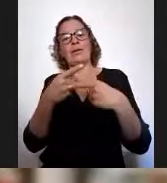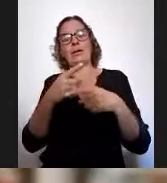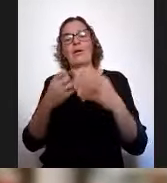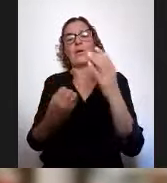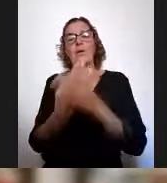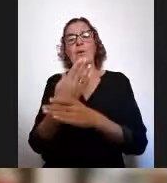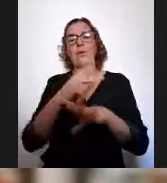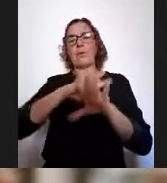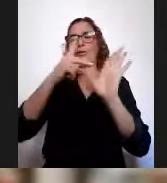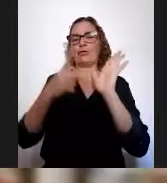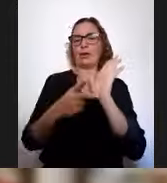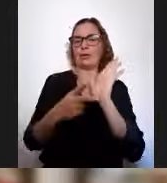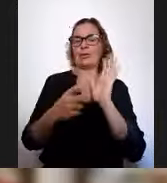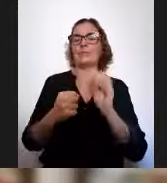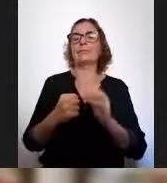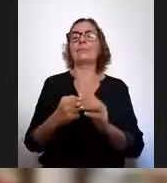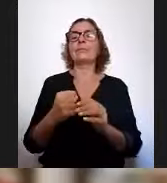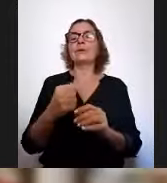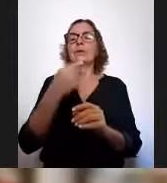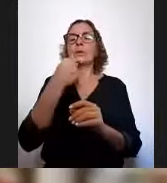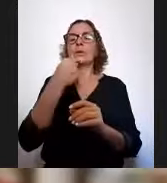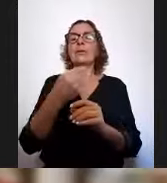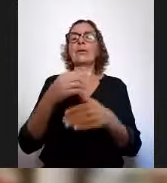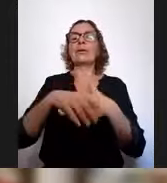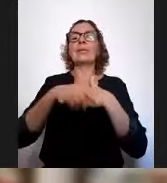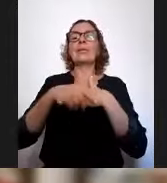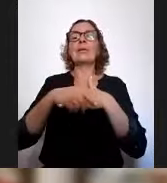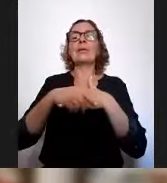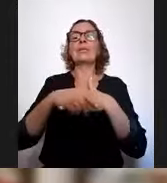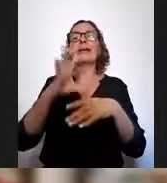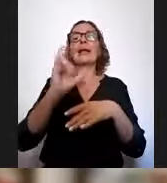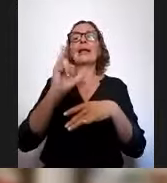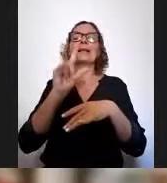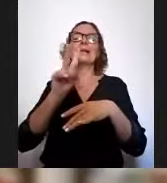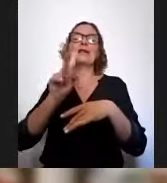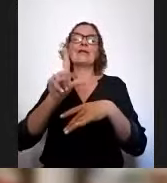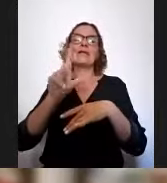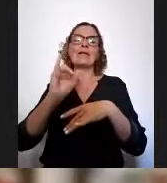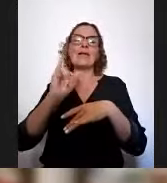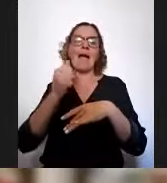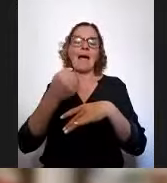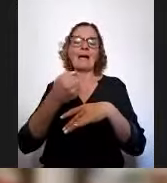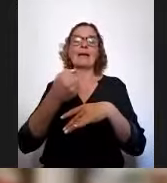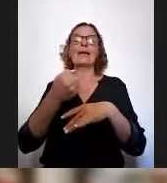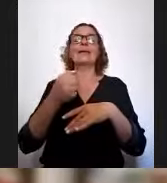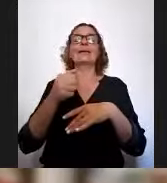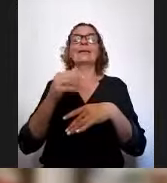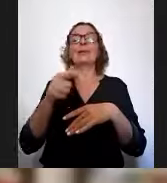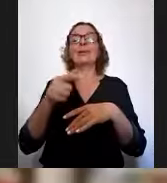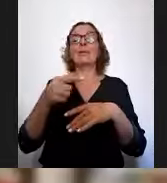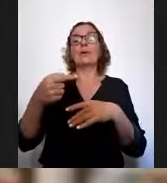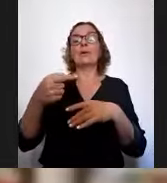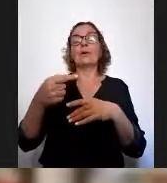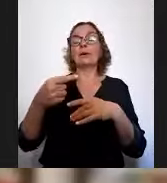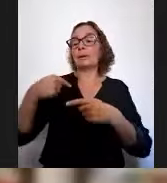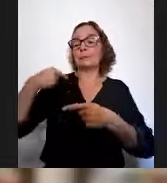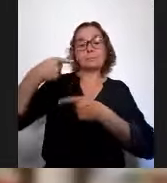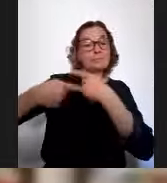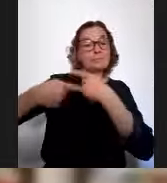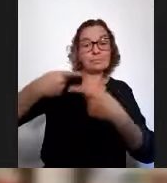Y como dice mi amiga Silvia Chevi, La carrera del emprendedor